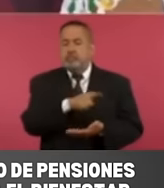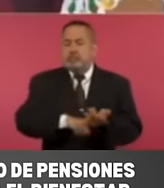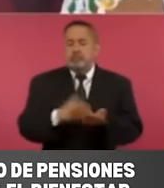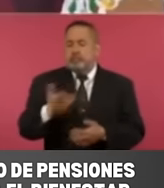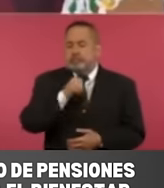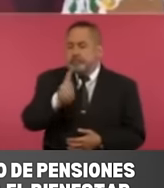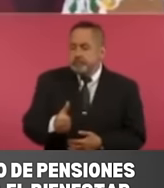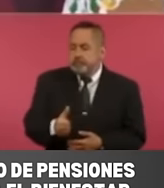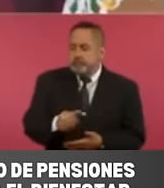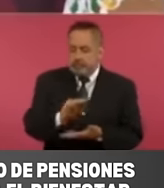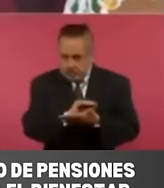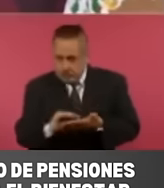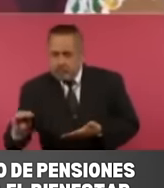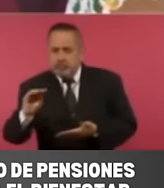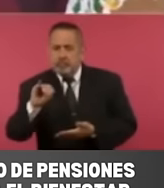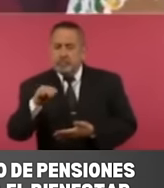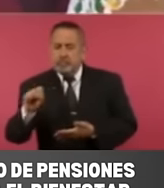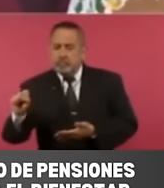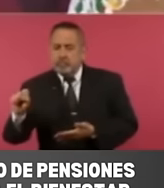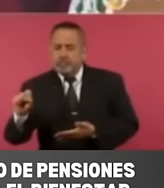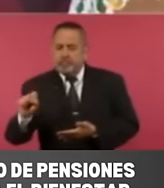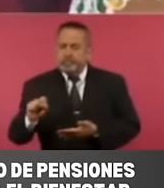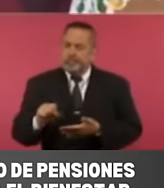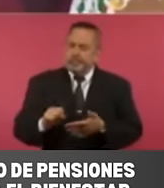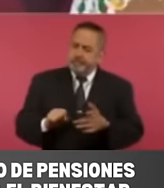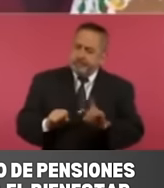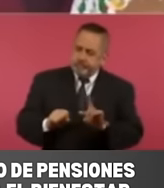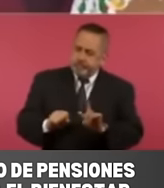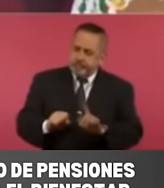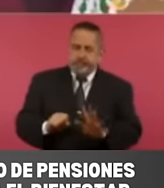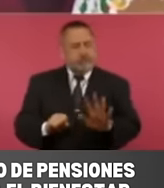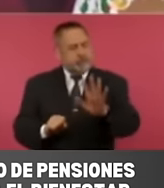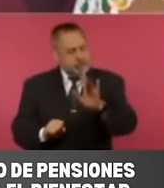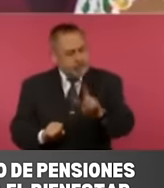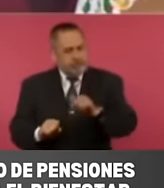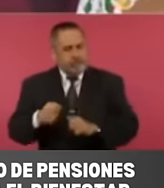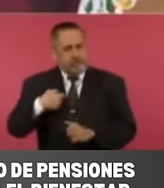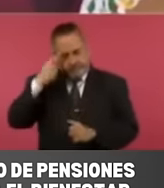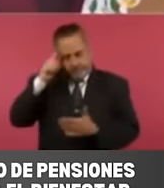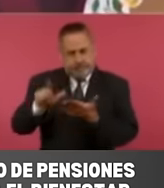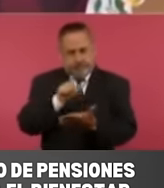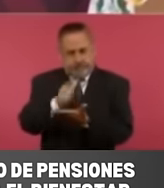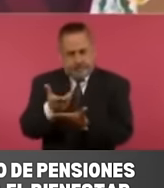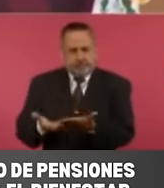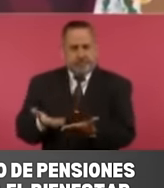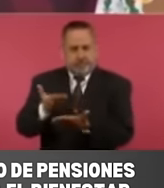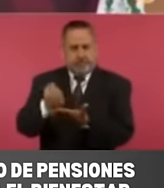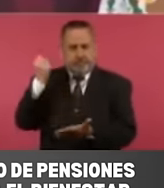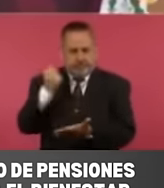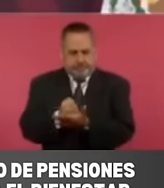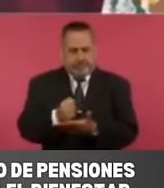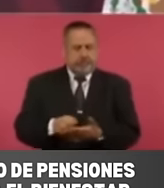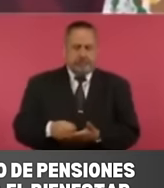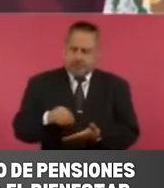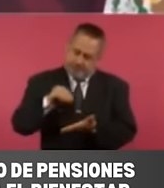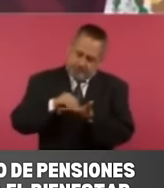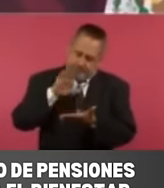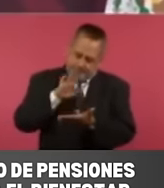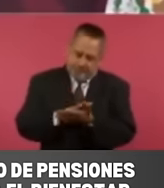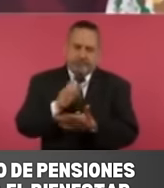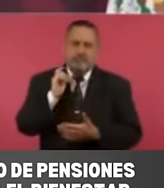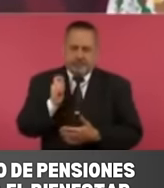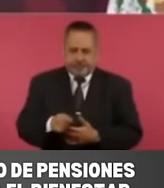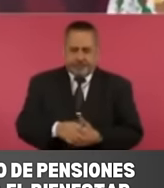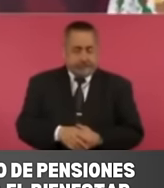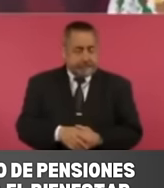¿Sí? Entonces, lo que queremos es que esa disposición legal quede establecida